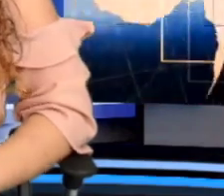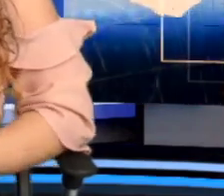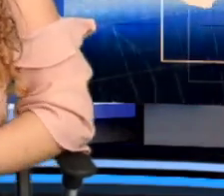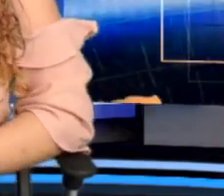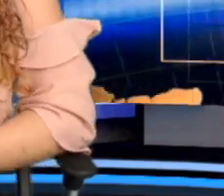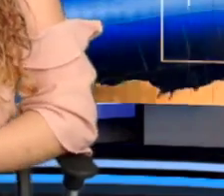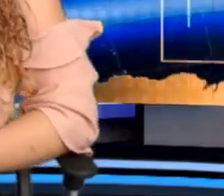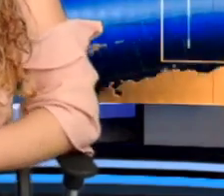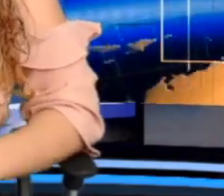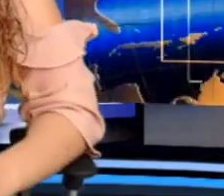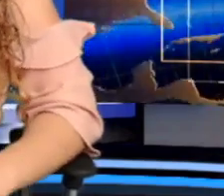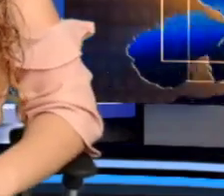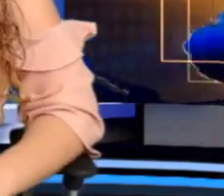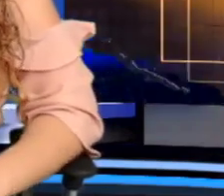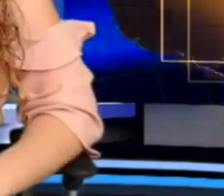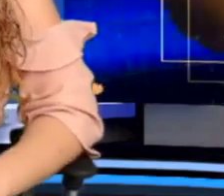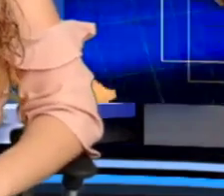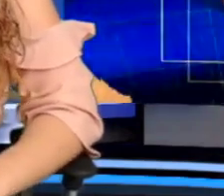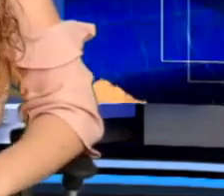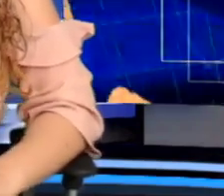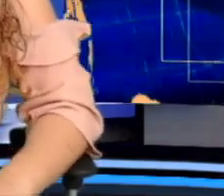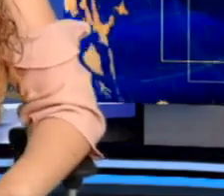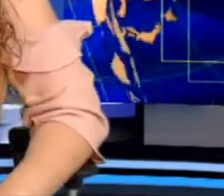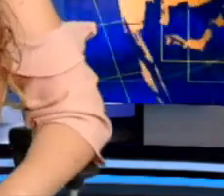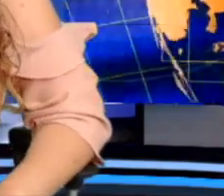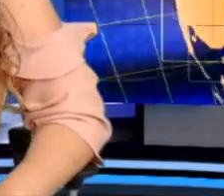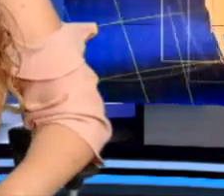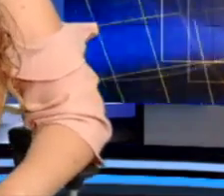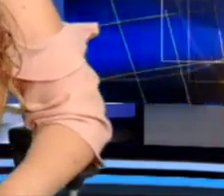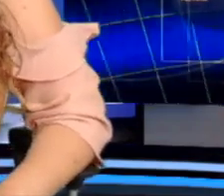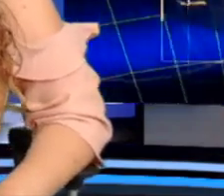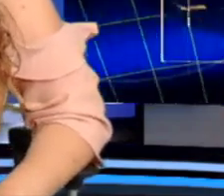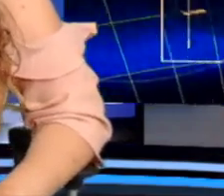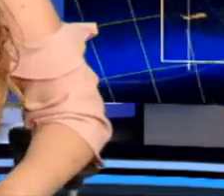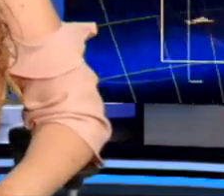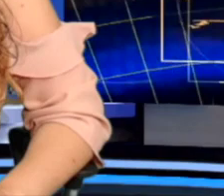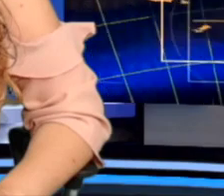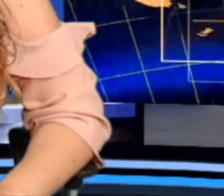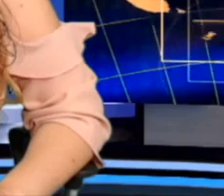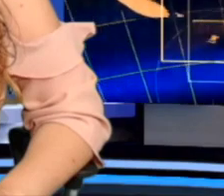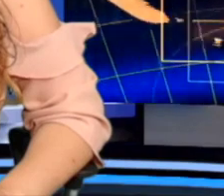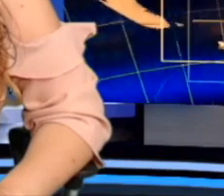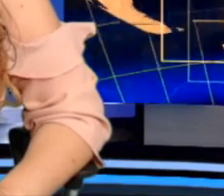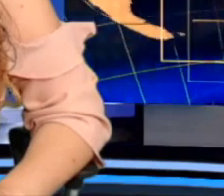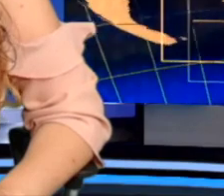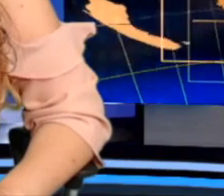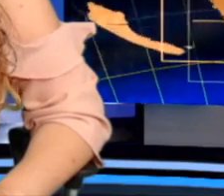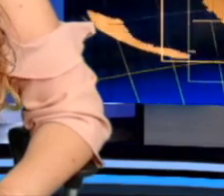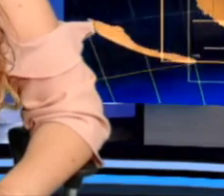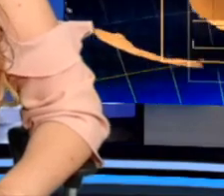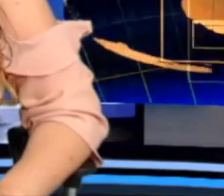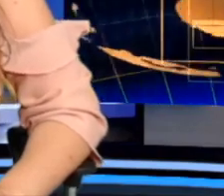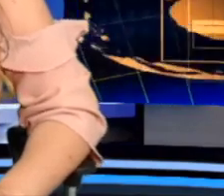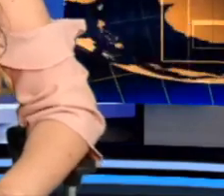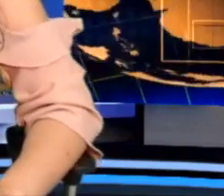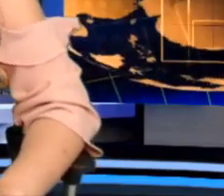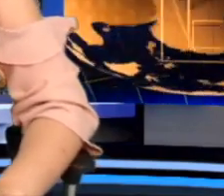no están haciendo su chamba son precisamente estos gobernadrones de la llamada